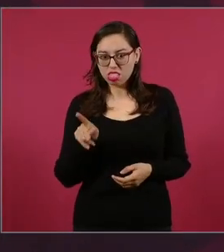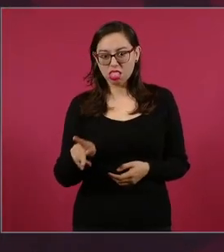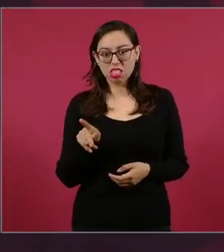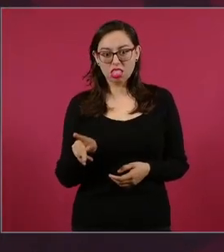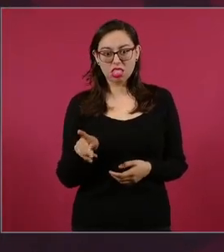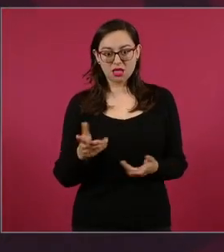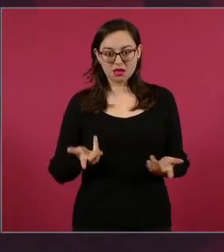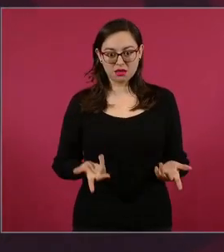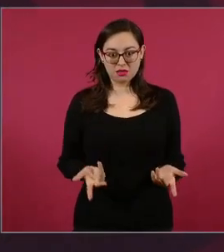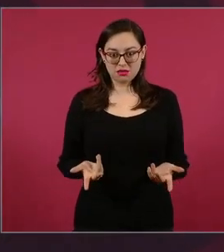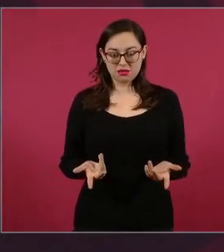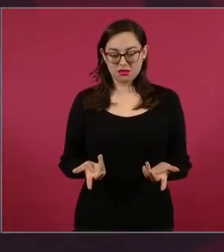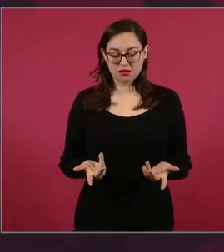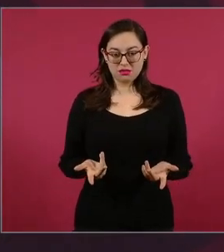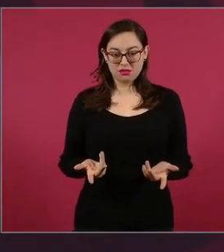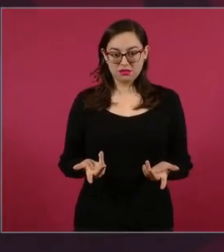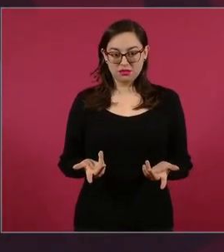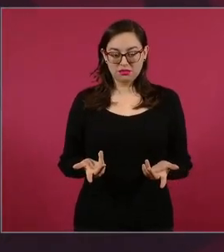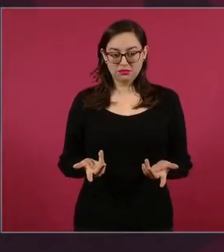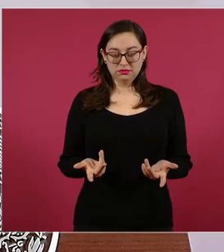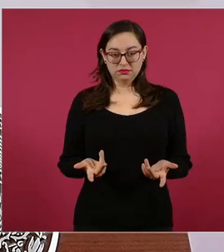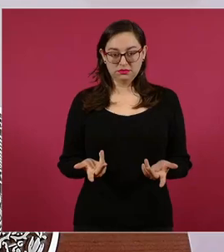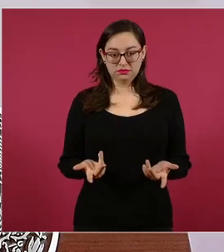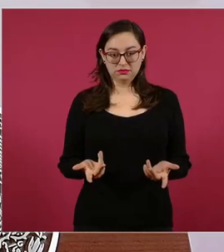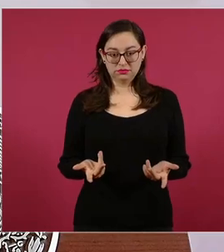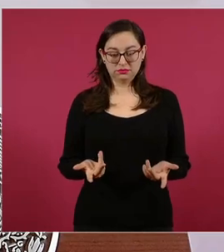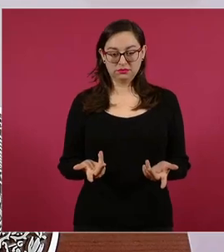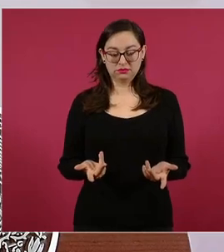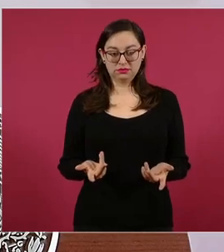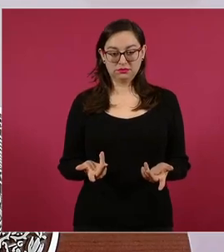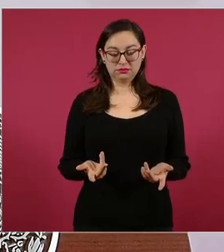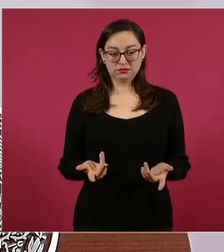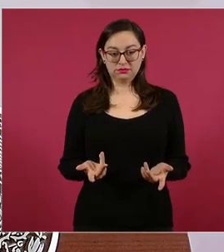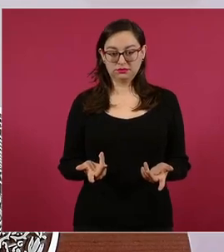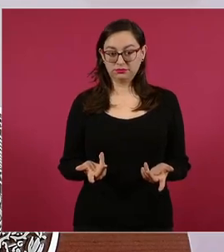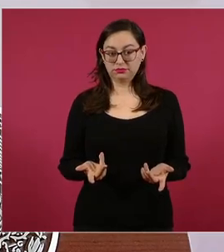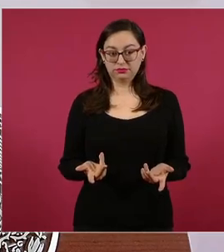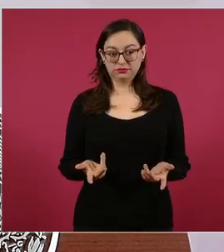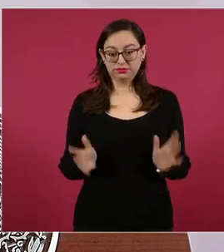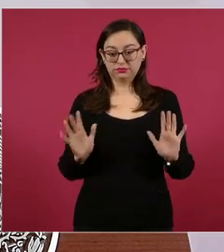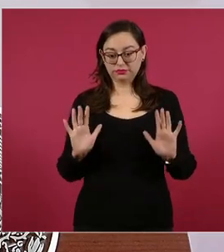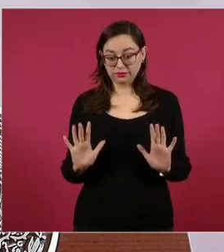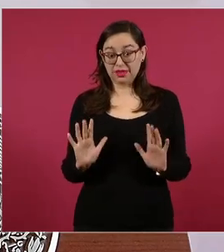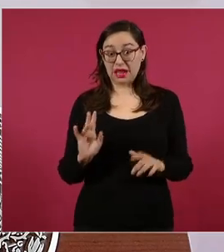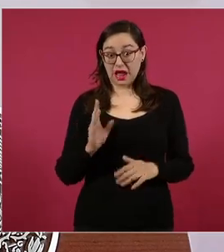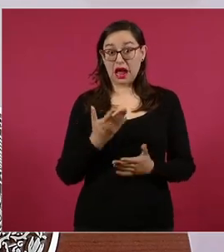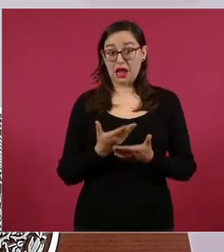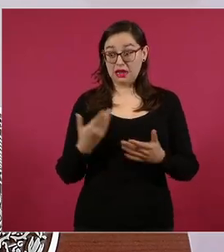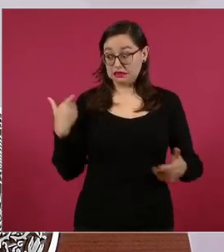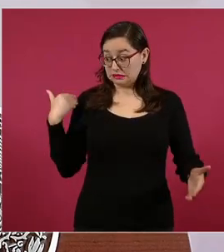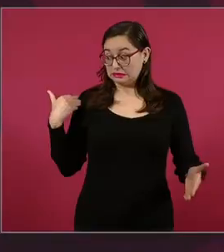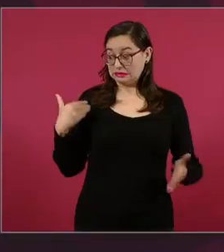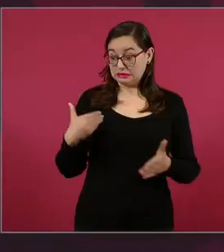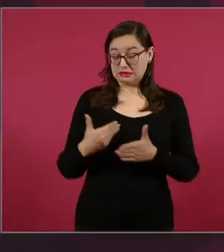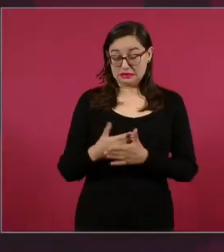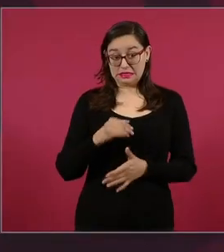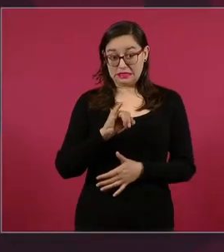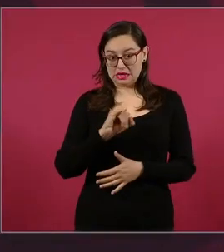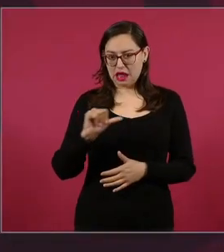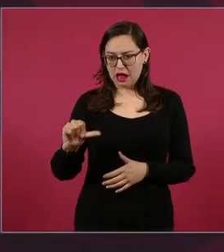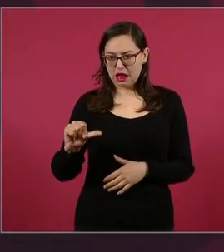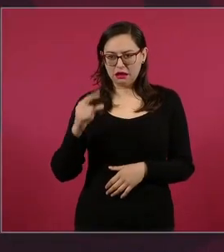Y lo arman y se va perfeccionando cada vez más eso, ¿no?